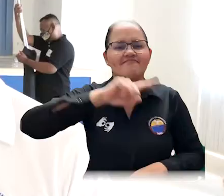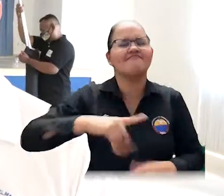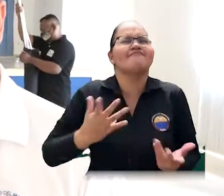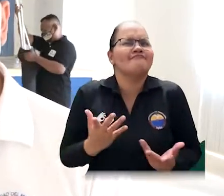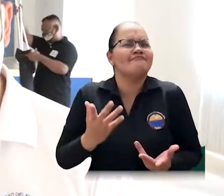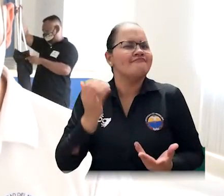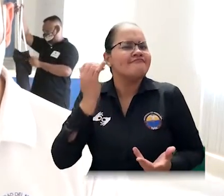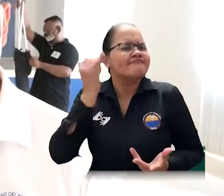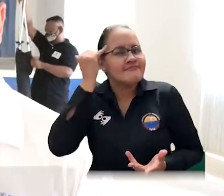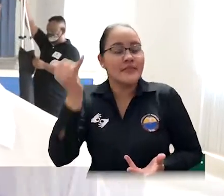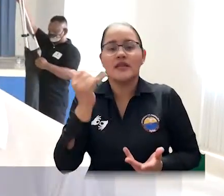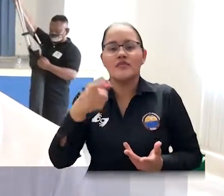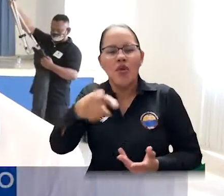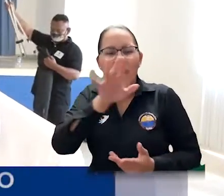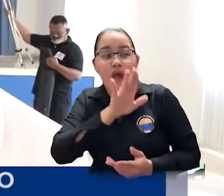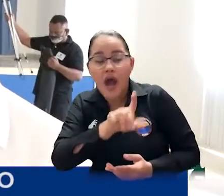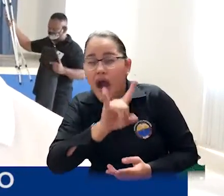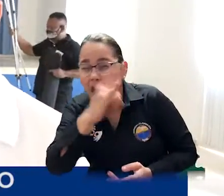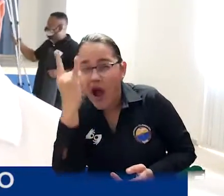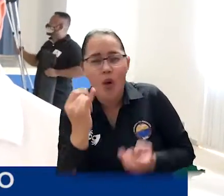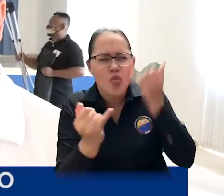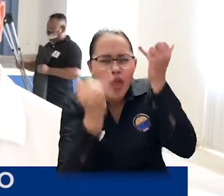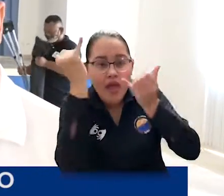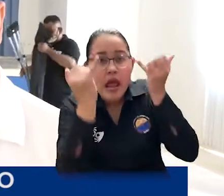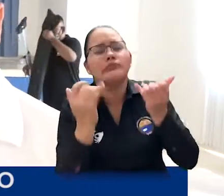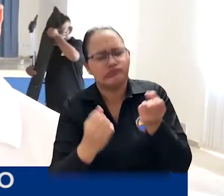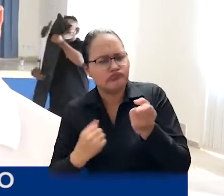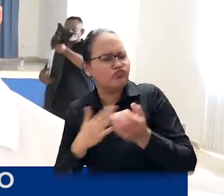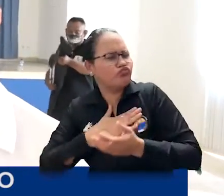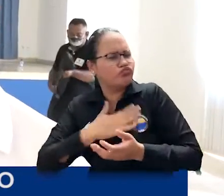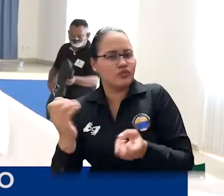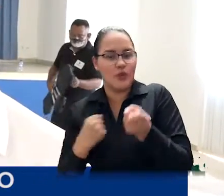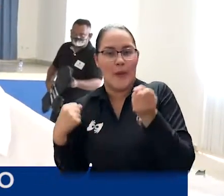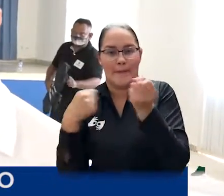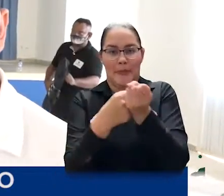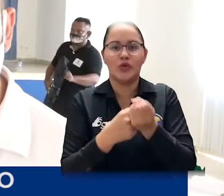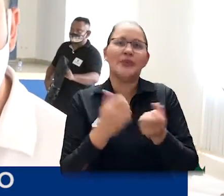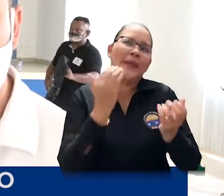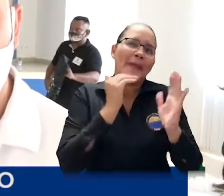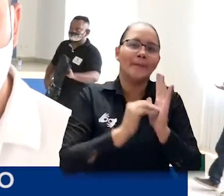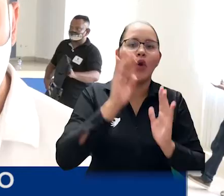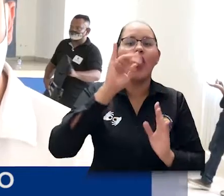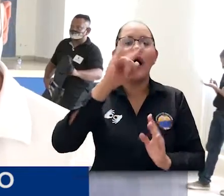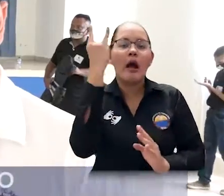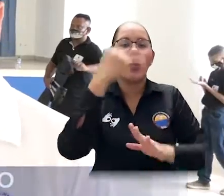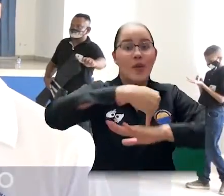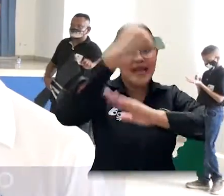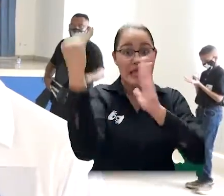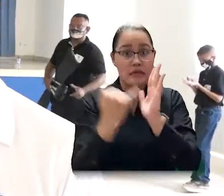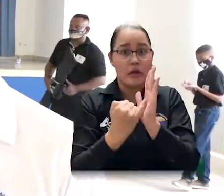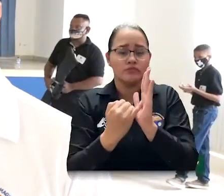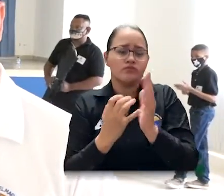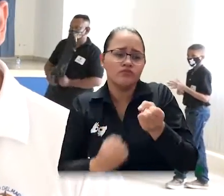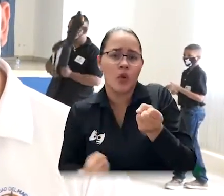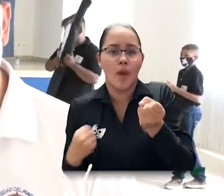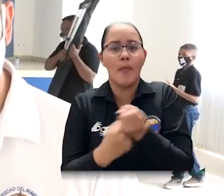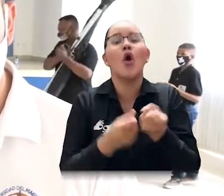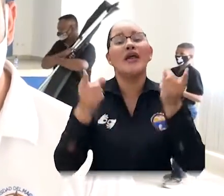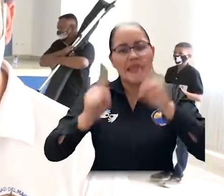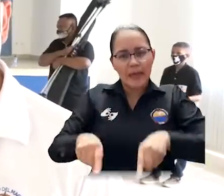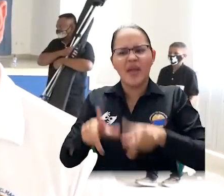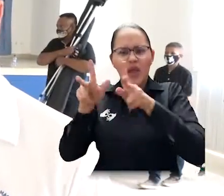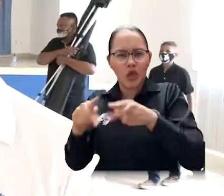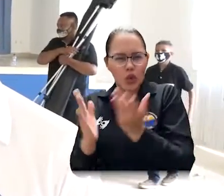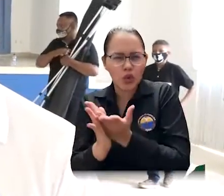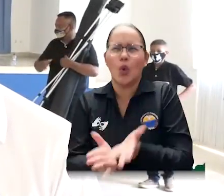También vamos a apoyar diferentes iniciativas en la formación de ellos para sus pruebas Saber 11 y traer